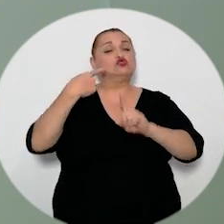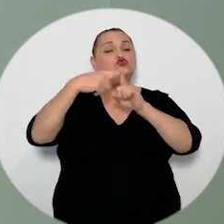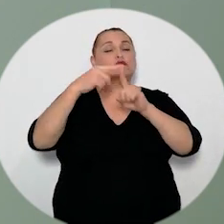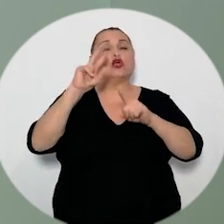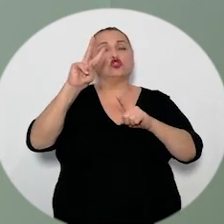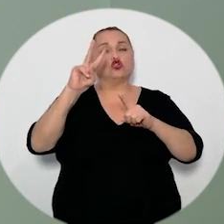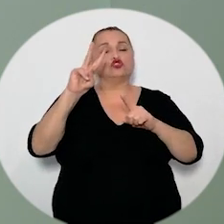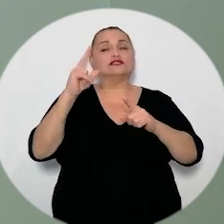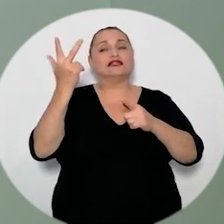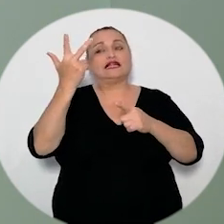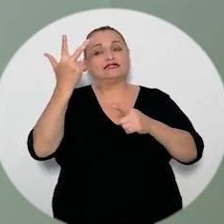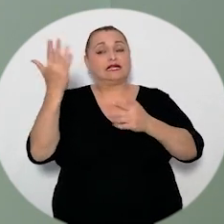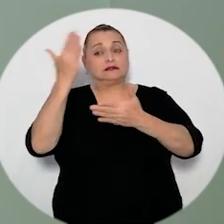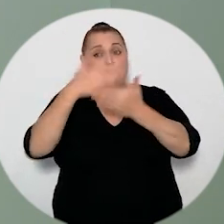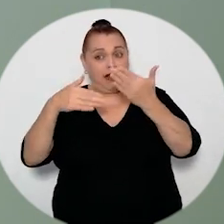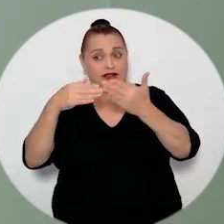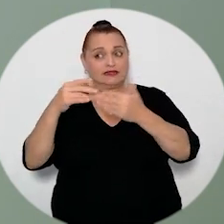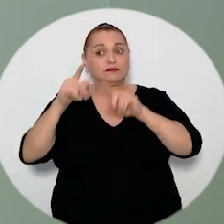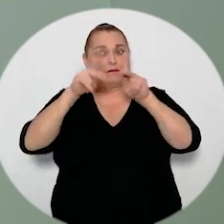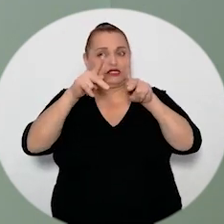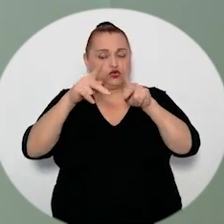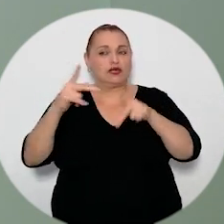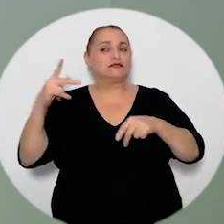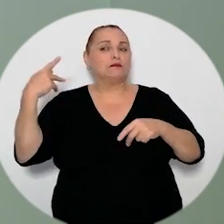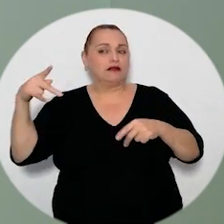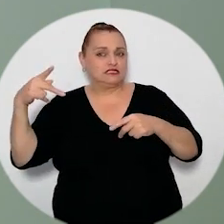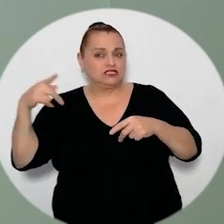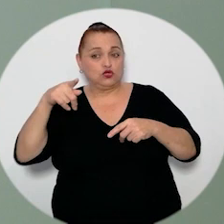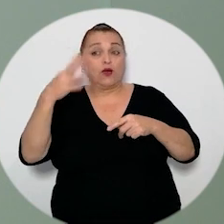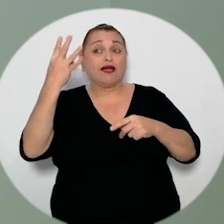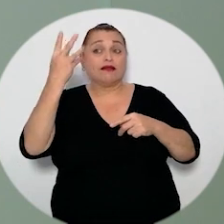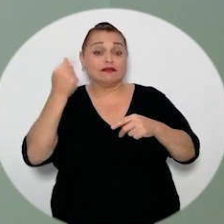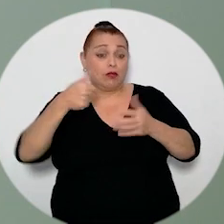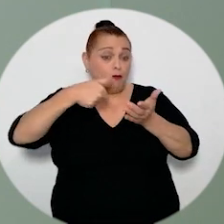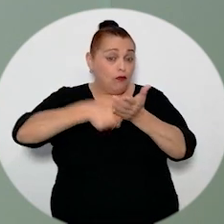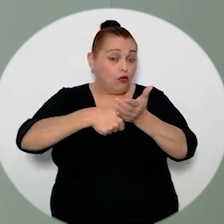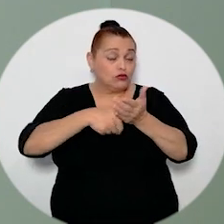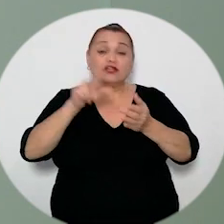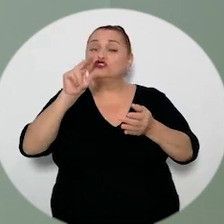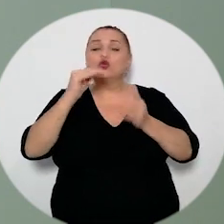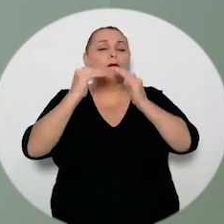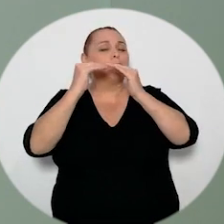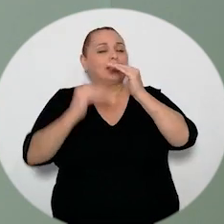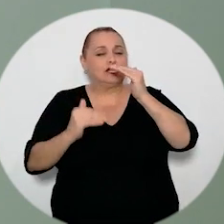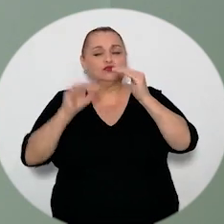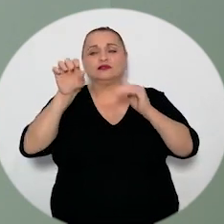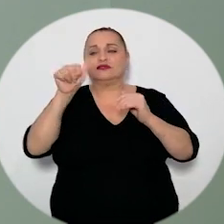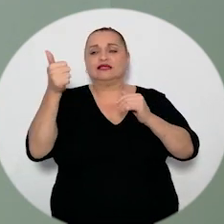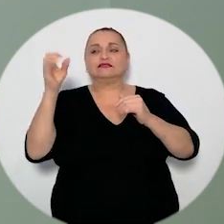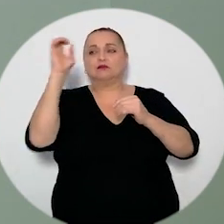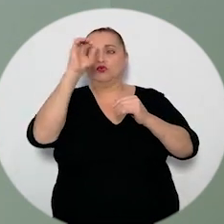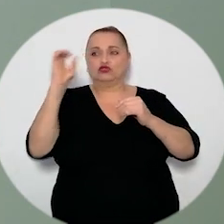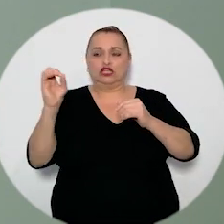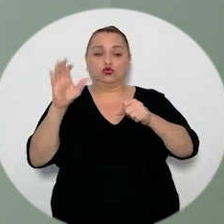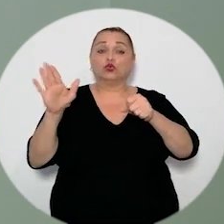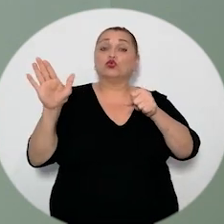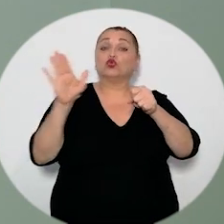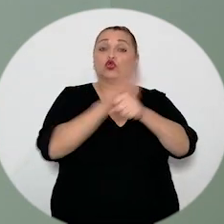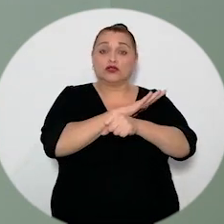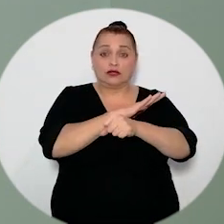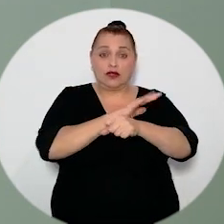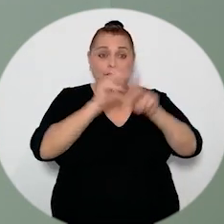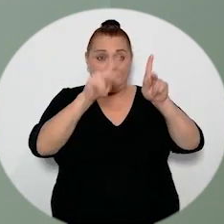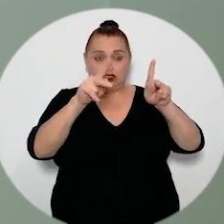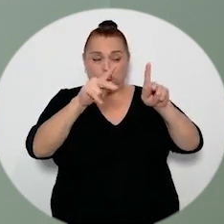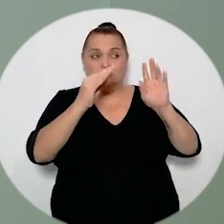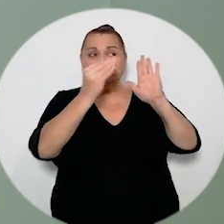menos 2/3 de los emitidos en el plebiscito, y esa cantidad de votos no puede ser inferior al 10% del